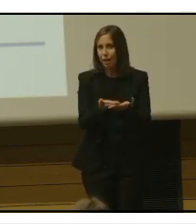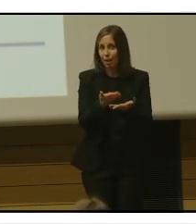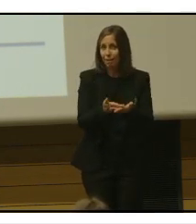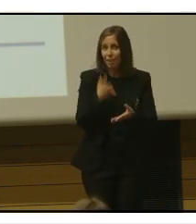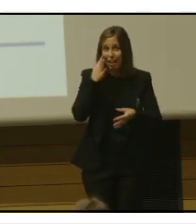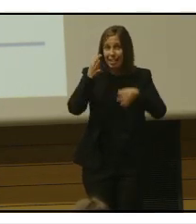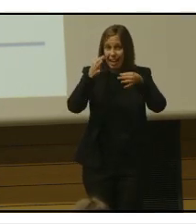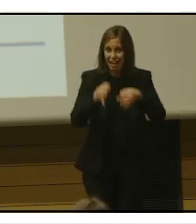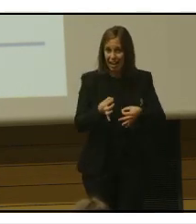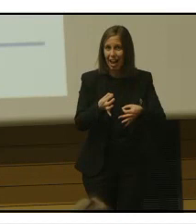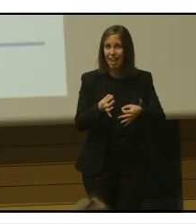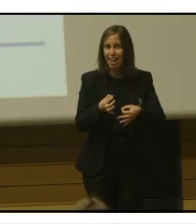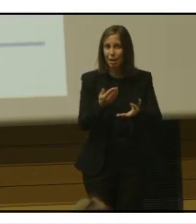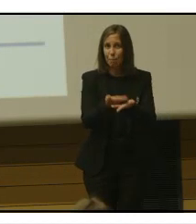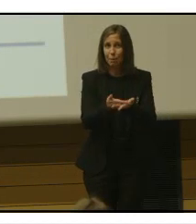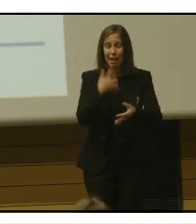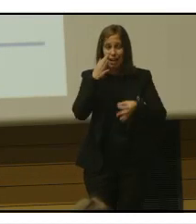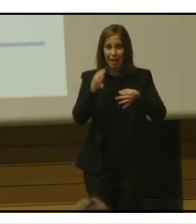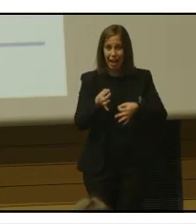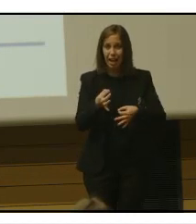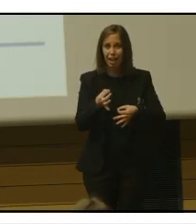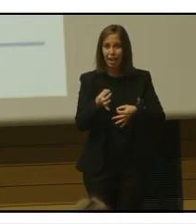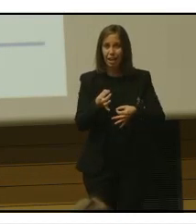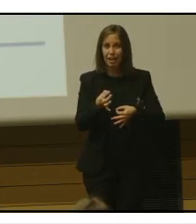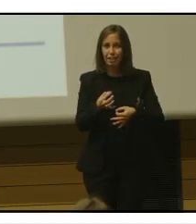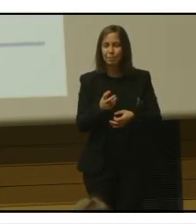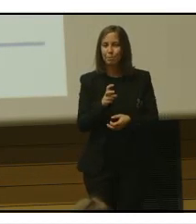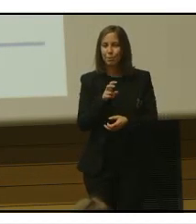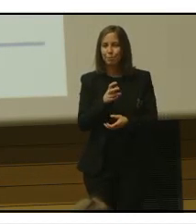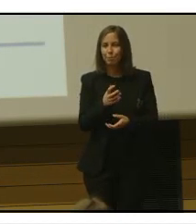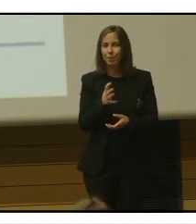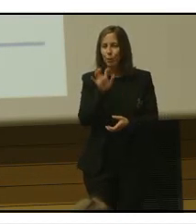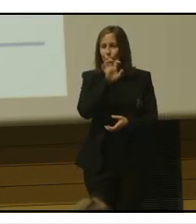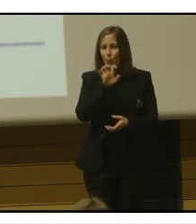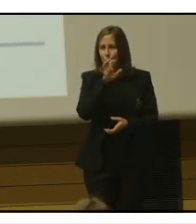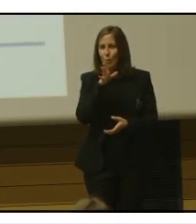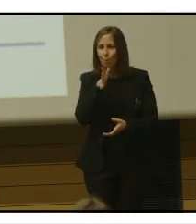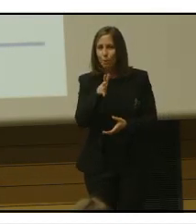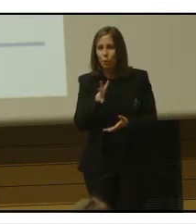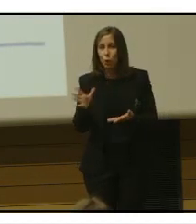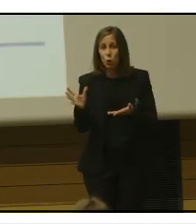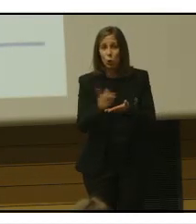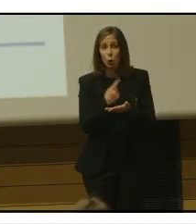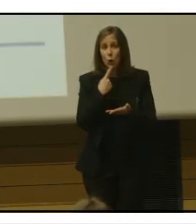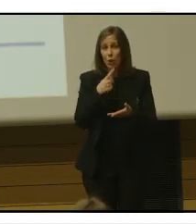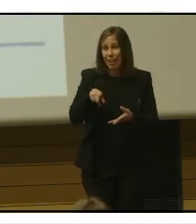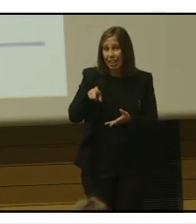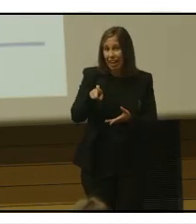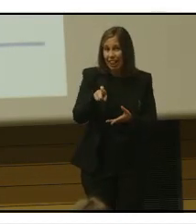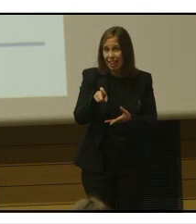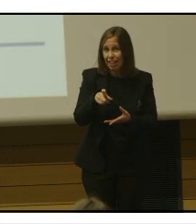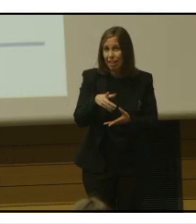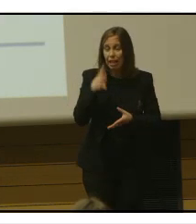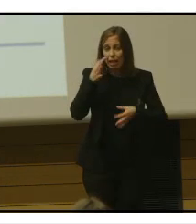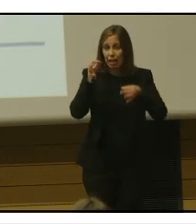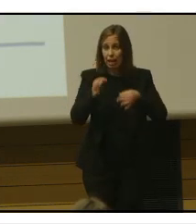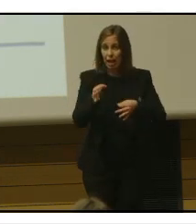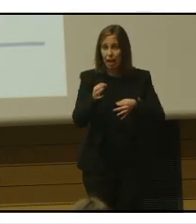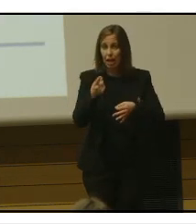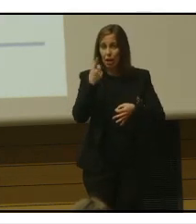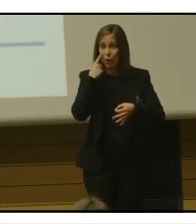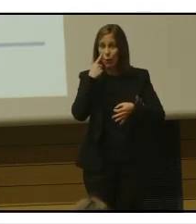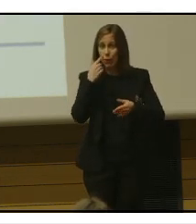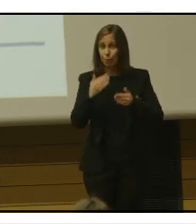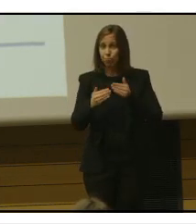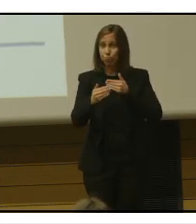cierta, o sea, saben que es totalmente cierta. Y de hecho, en este es muy curioso porque lo que dicen es, todo lo que están diciendo del cáncer es cierto, oye, y ojo, porque van a empezar con